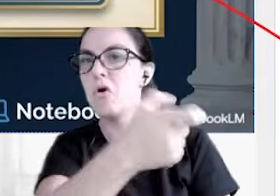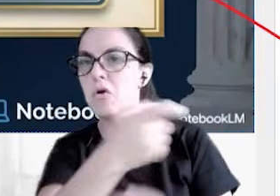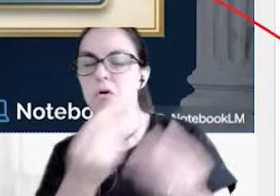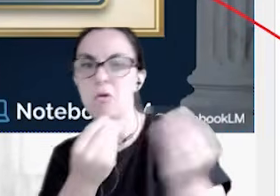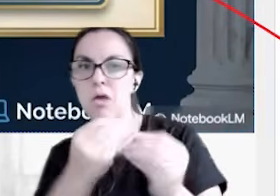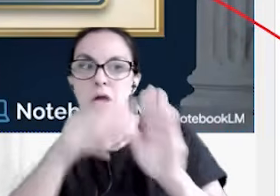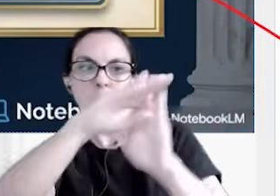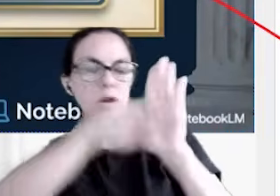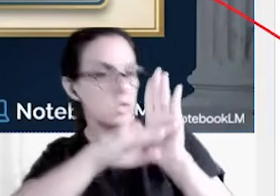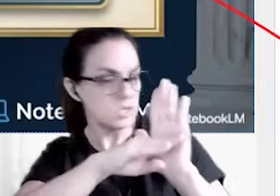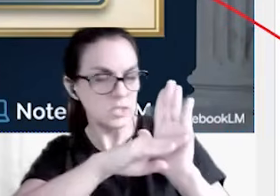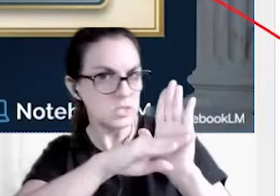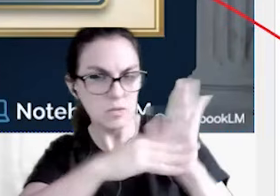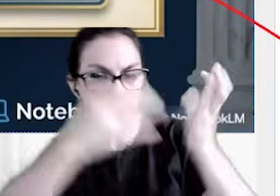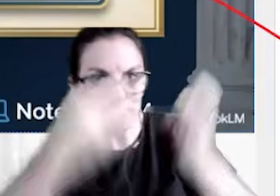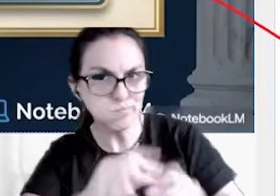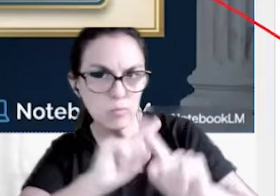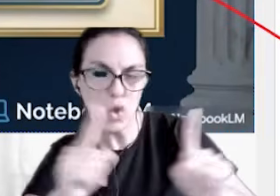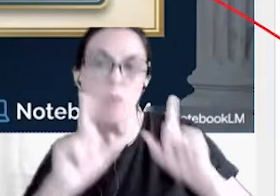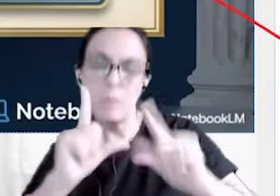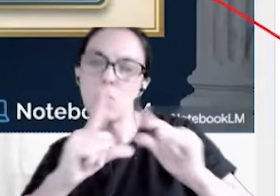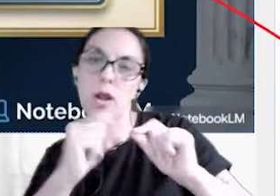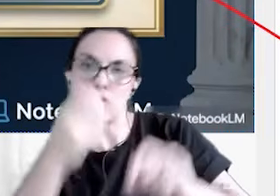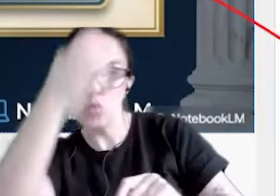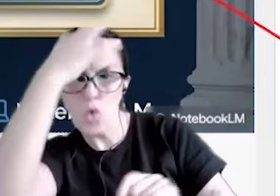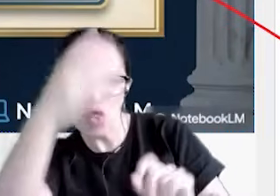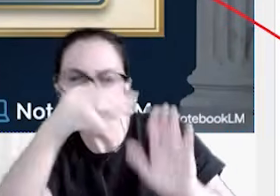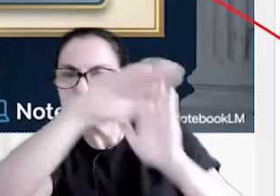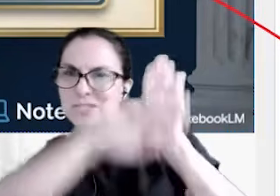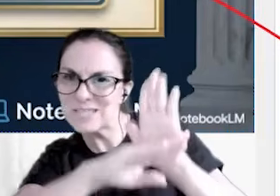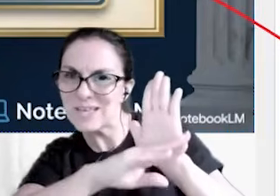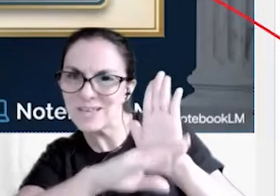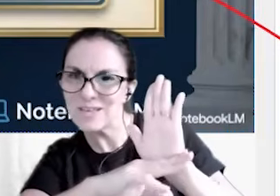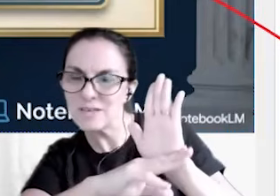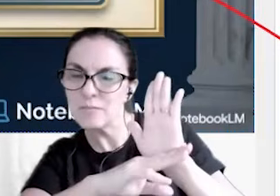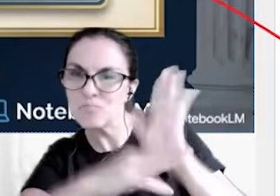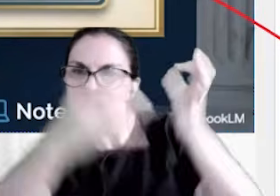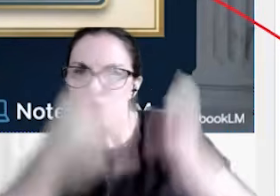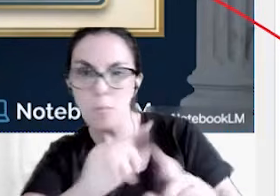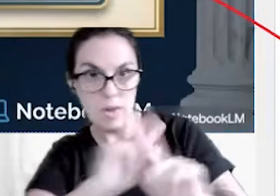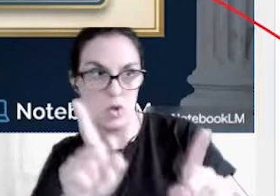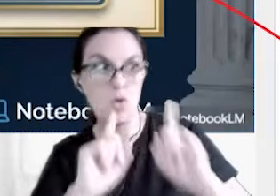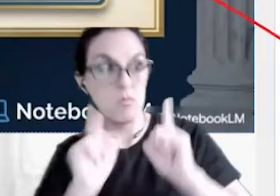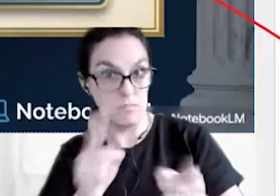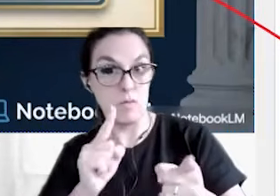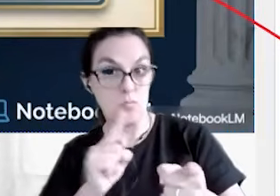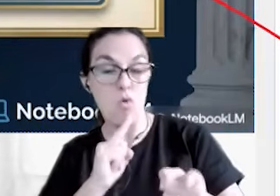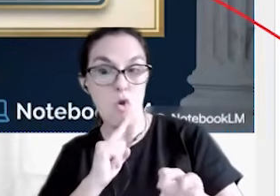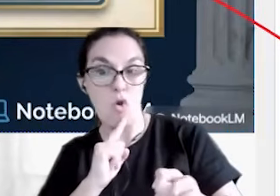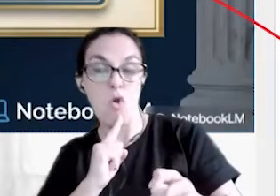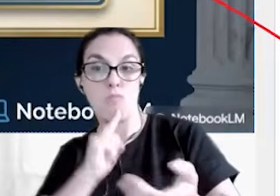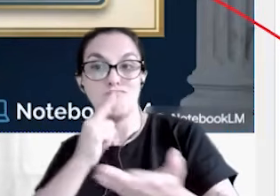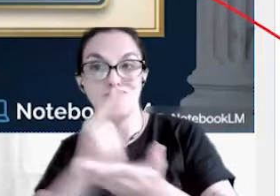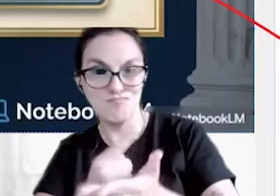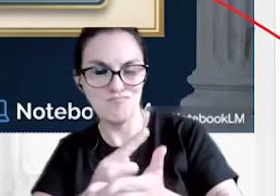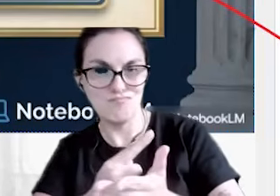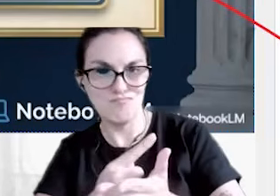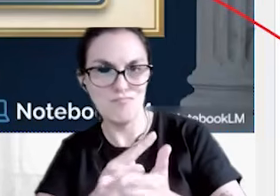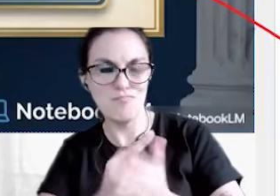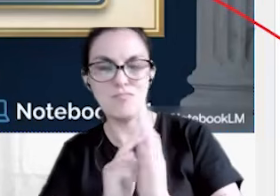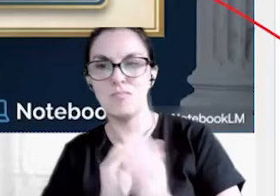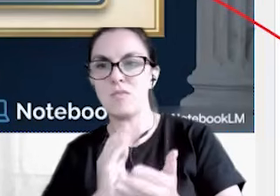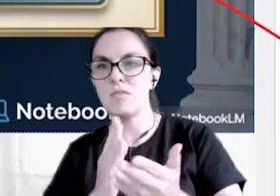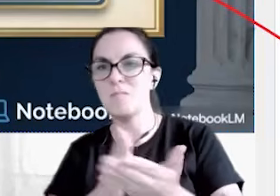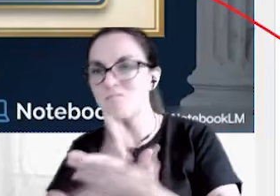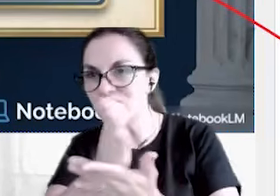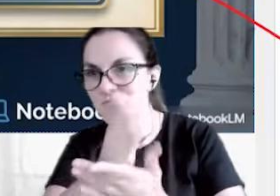requisitos contemplados en el artículo 12 propio de su reglamento y que además este fallo no quedaba firme. Contra